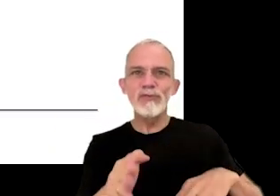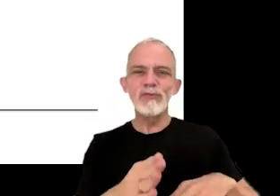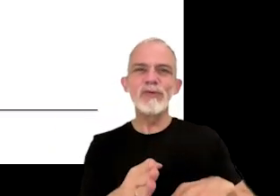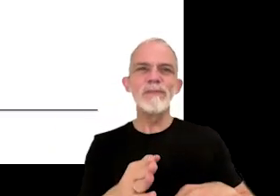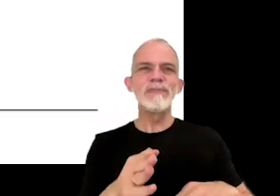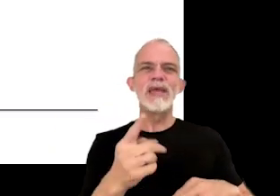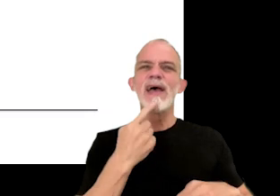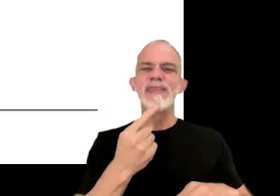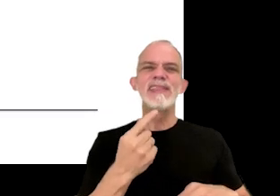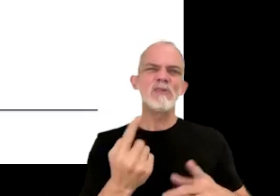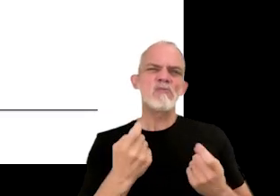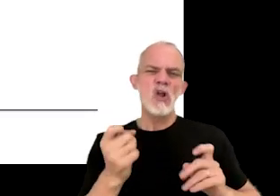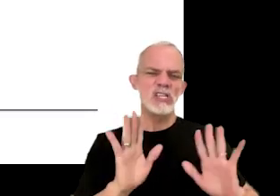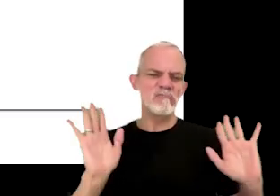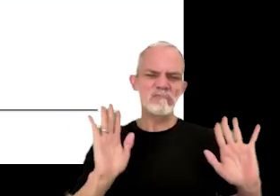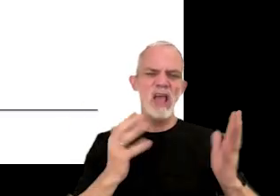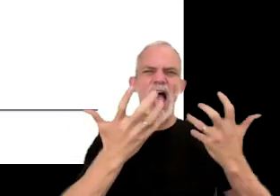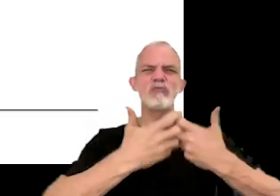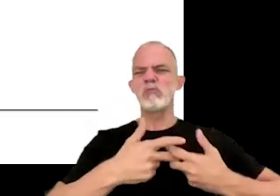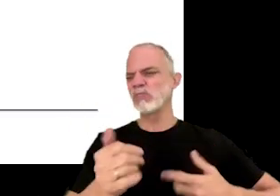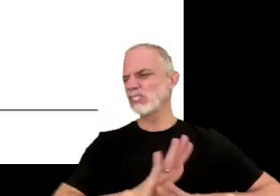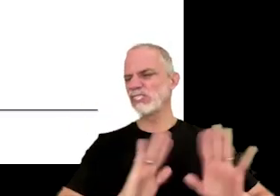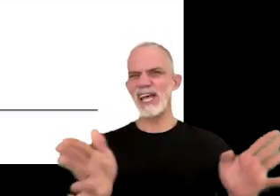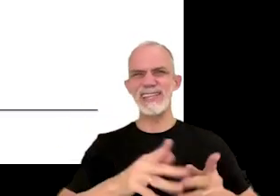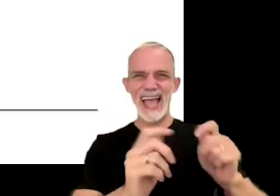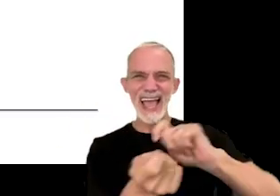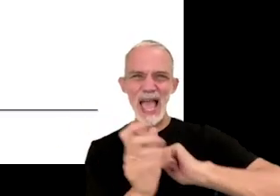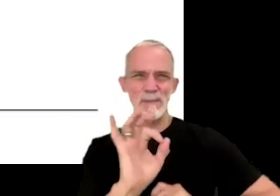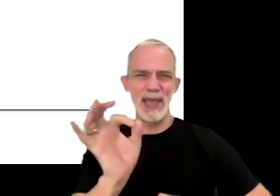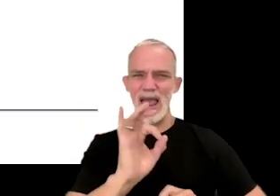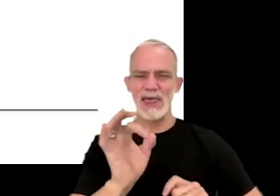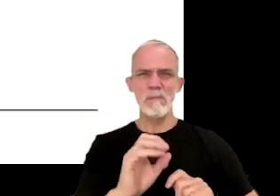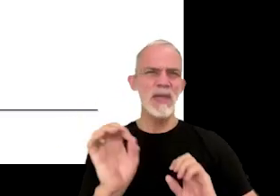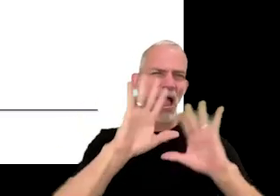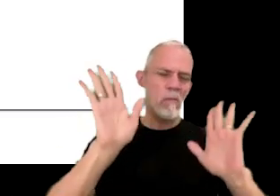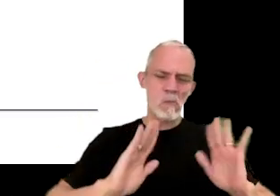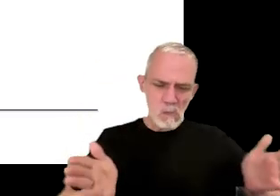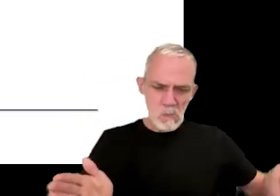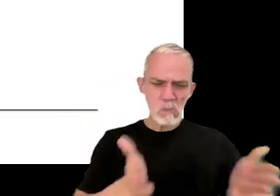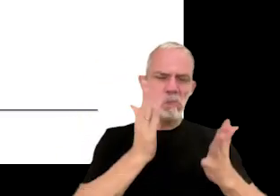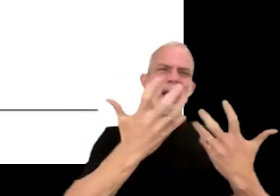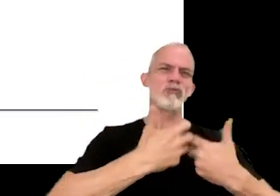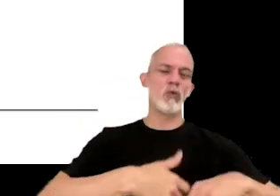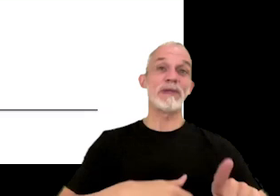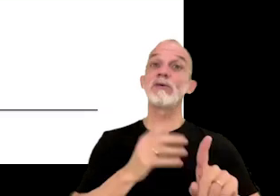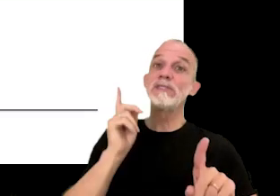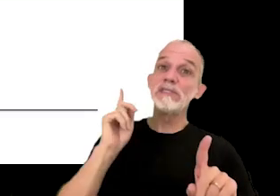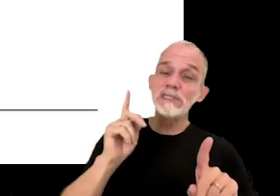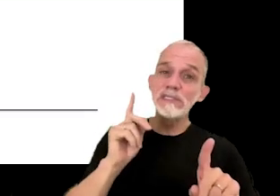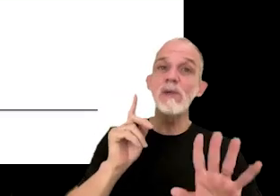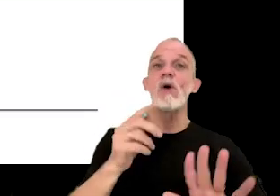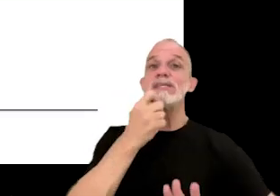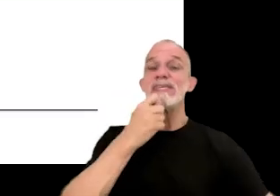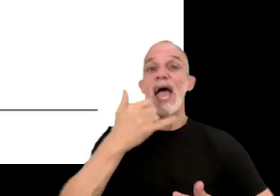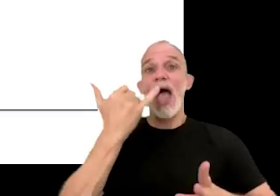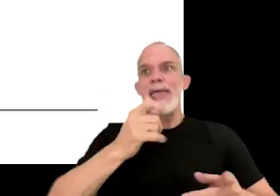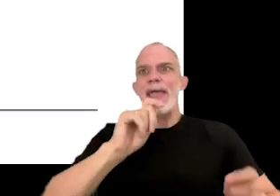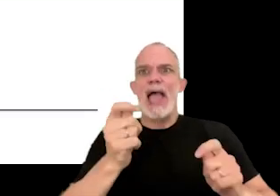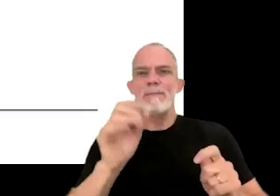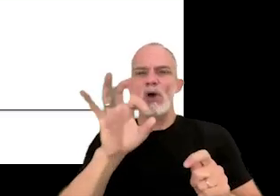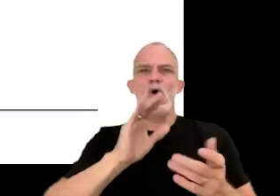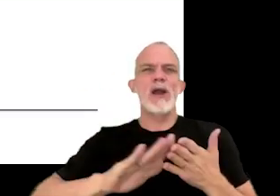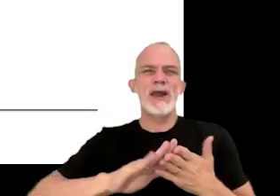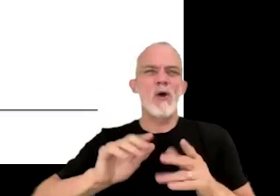no requieren ningún tipo de modificación ni aclaración, salvo modificaciones o